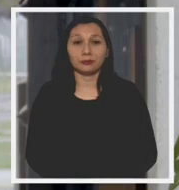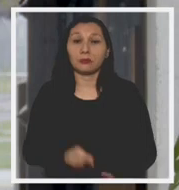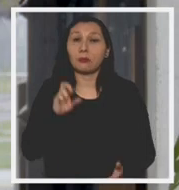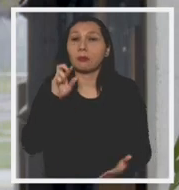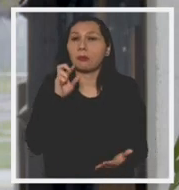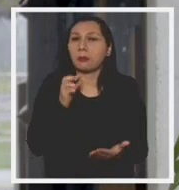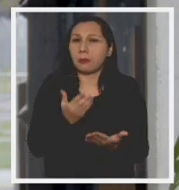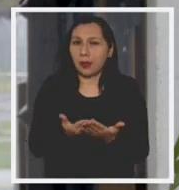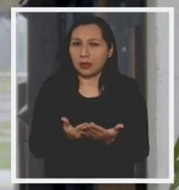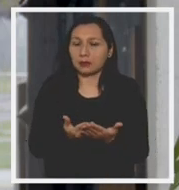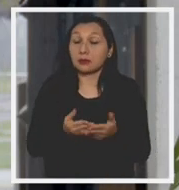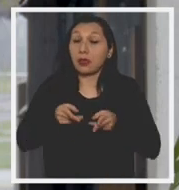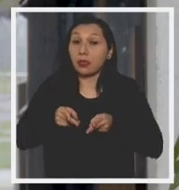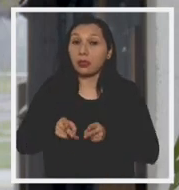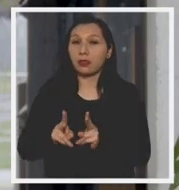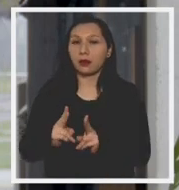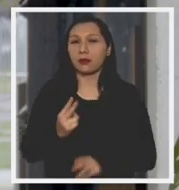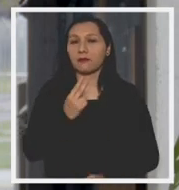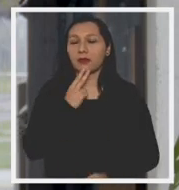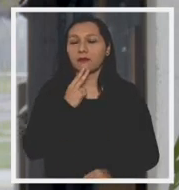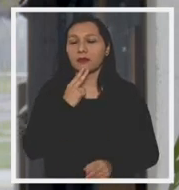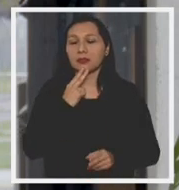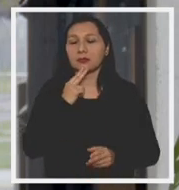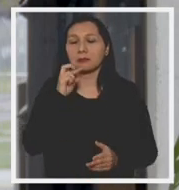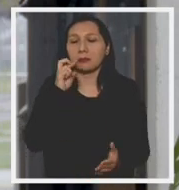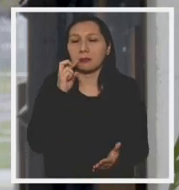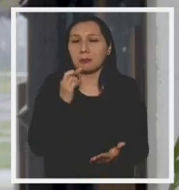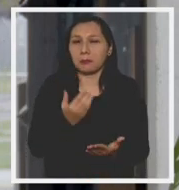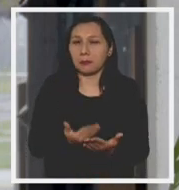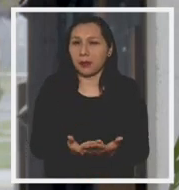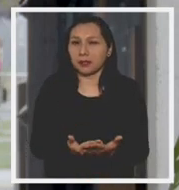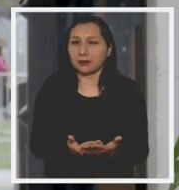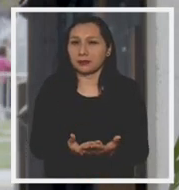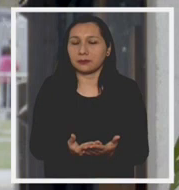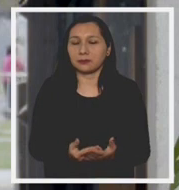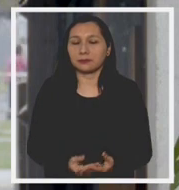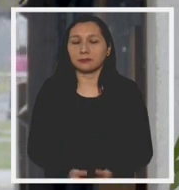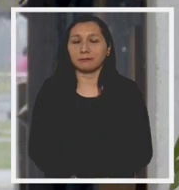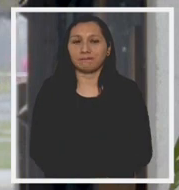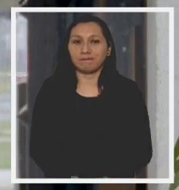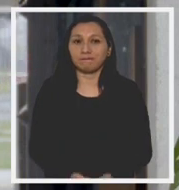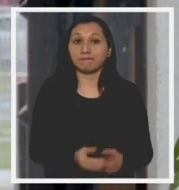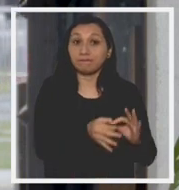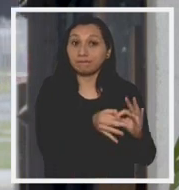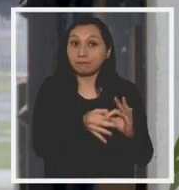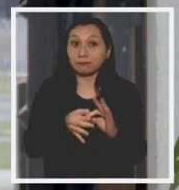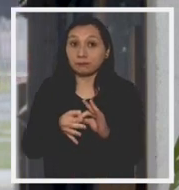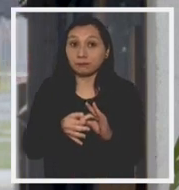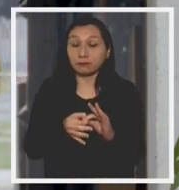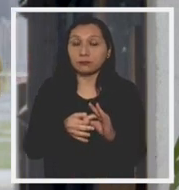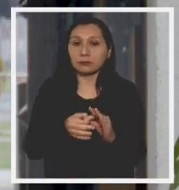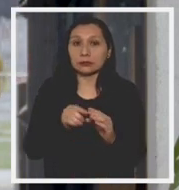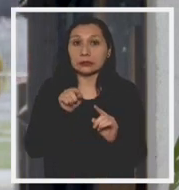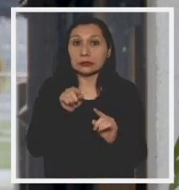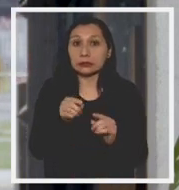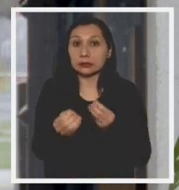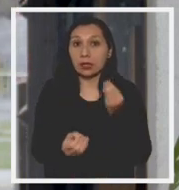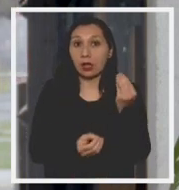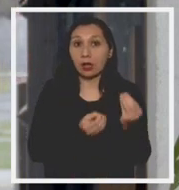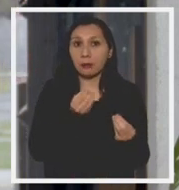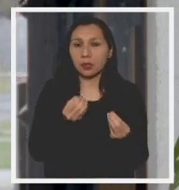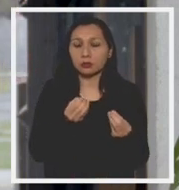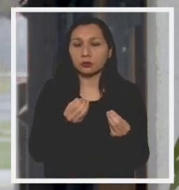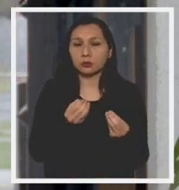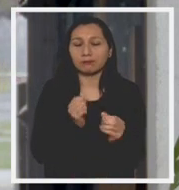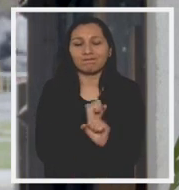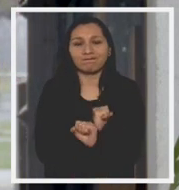paz, el derecho de vivir en paz. Una de las razones por las que llegamos a este punto fue